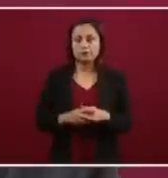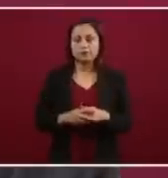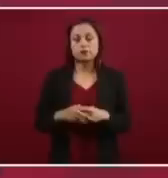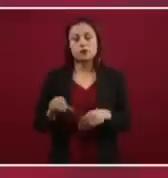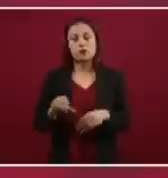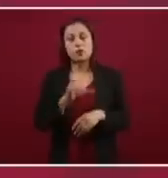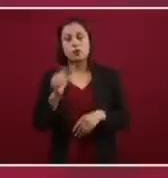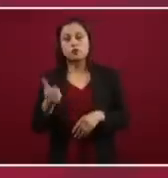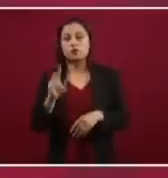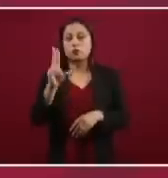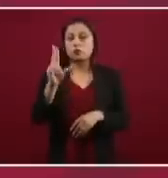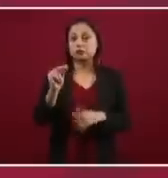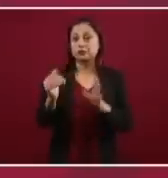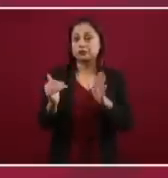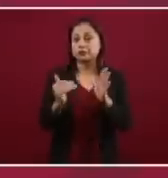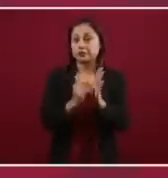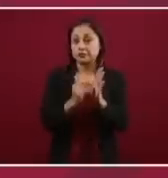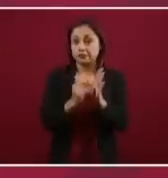80 mil